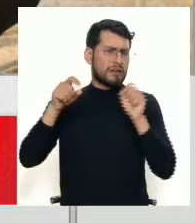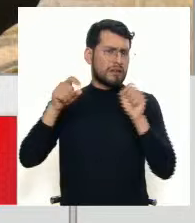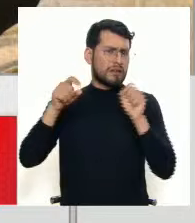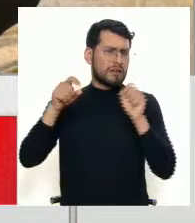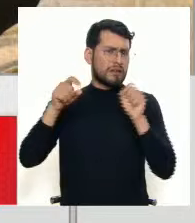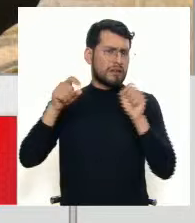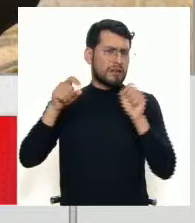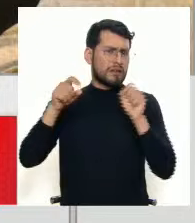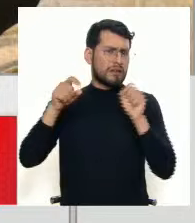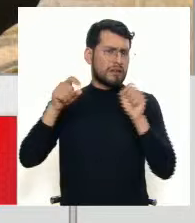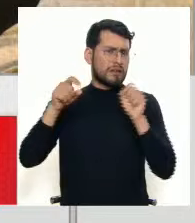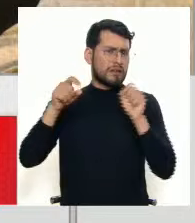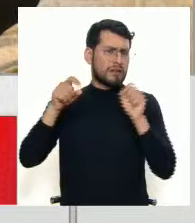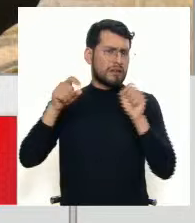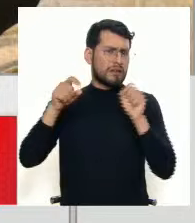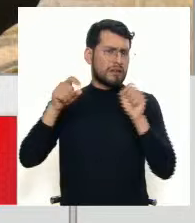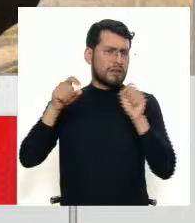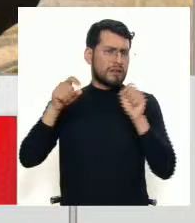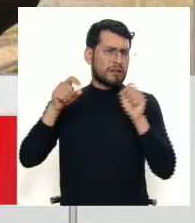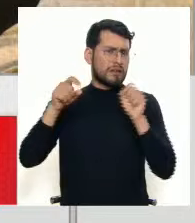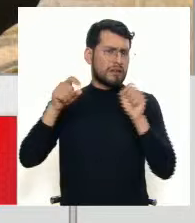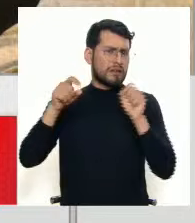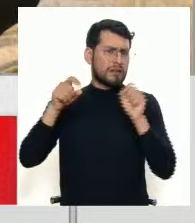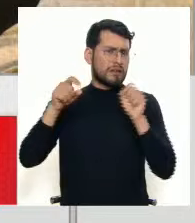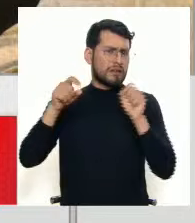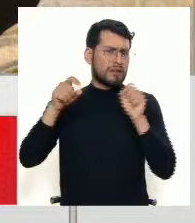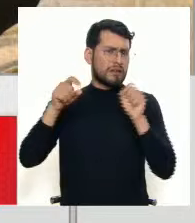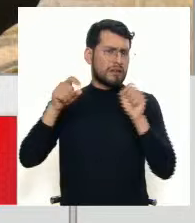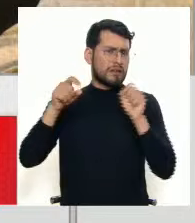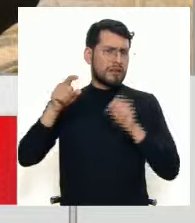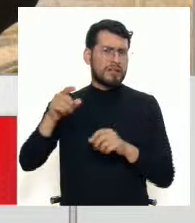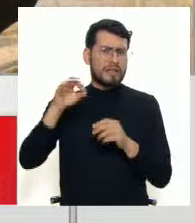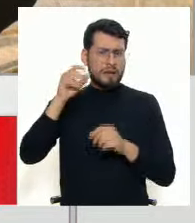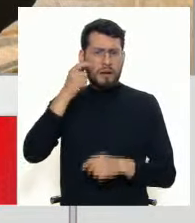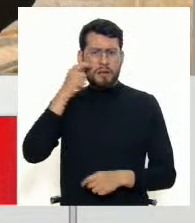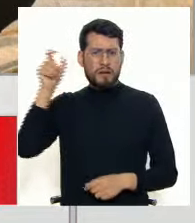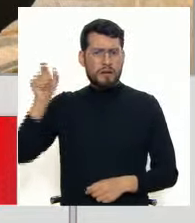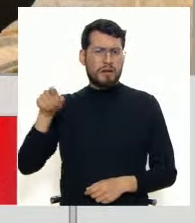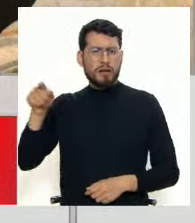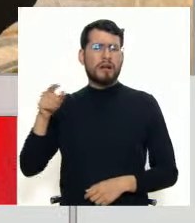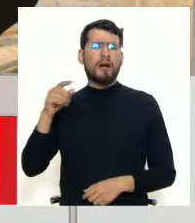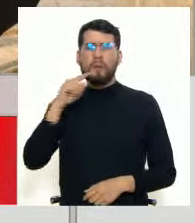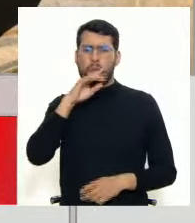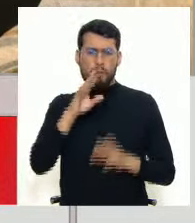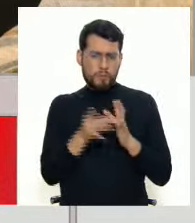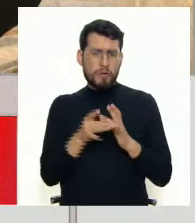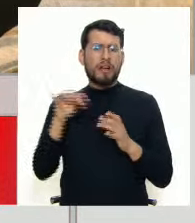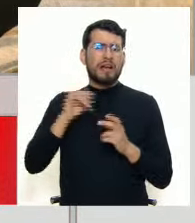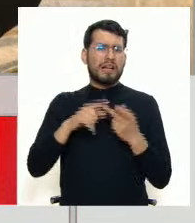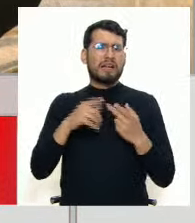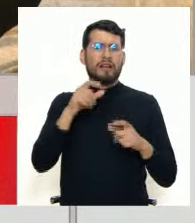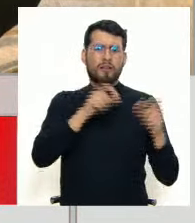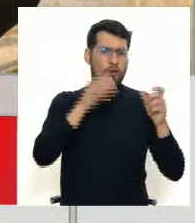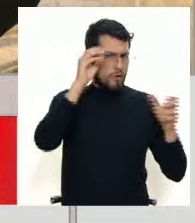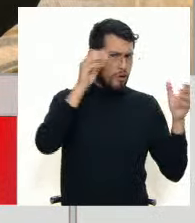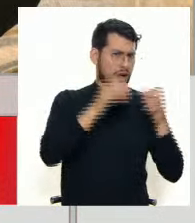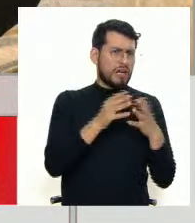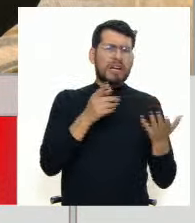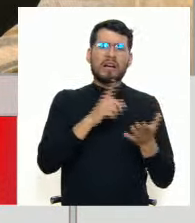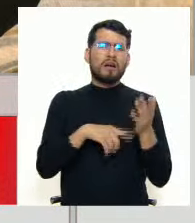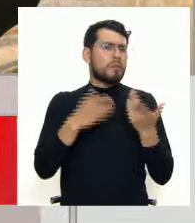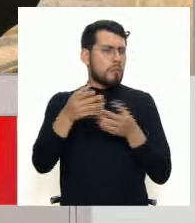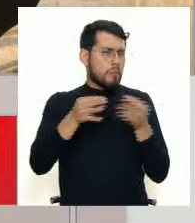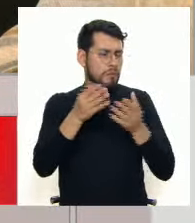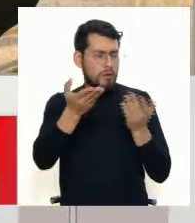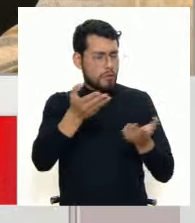Lizeth, ¿cómo estás? Muy buenas tardes. ¿Qué fue lo que pasó desde muy temprano con la presencia, además, de la esposa y además la reacción de los congresistas? ¿Qué es lo que